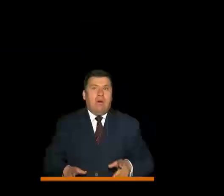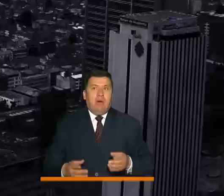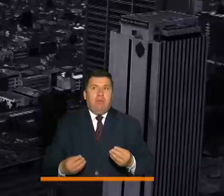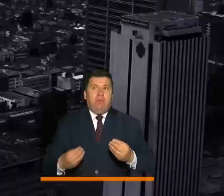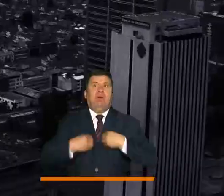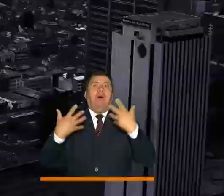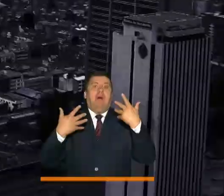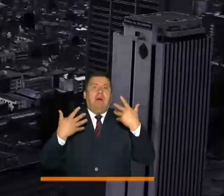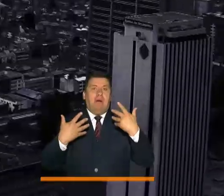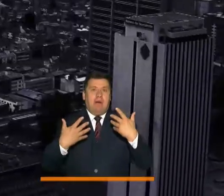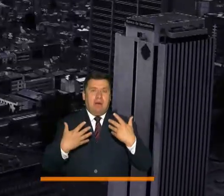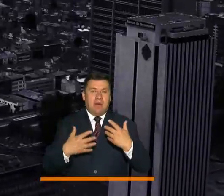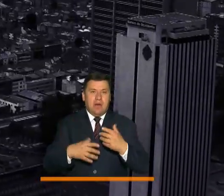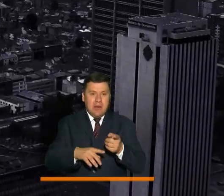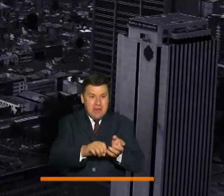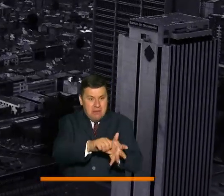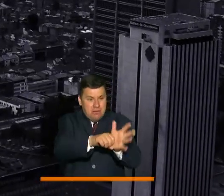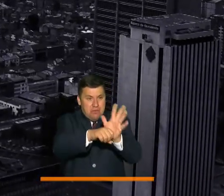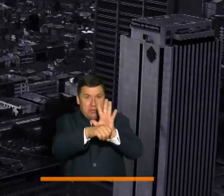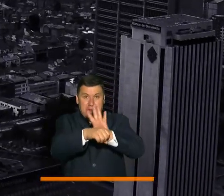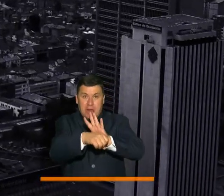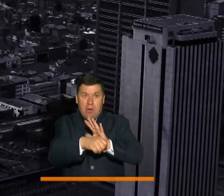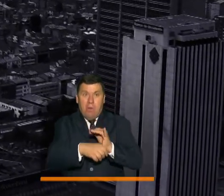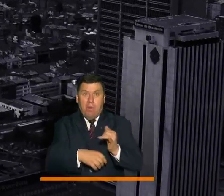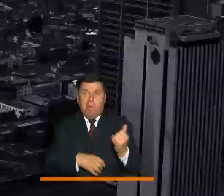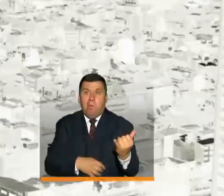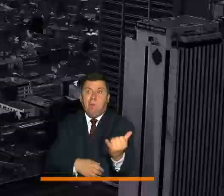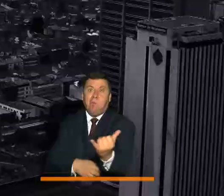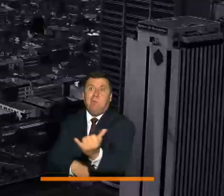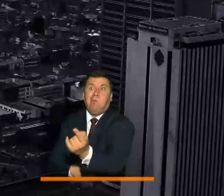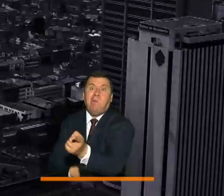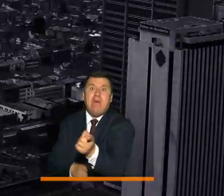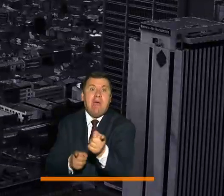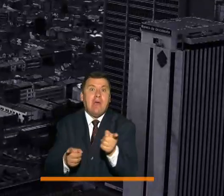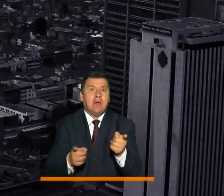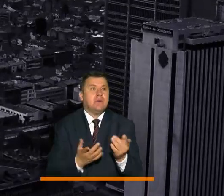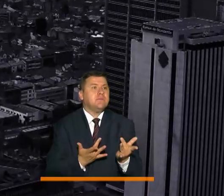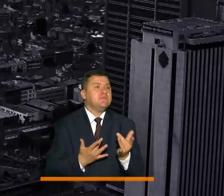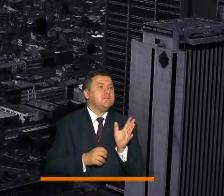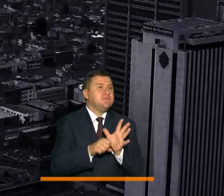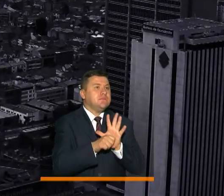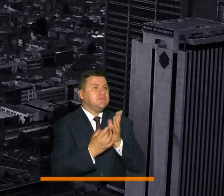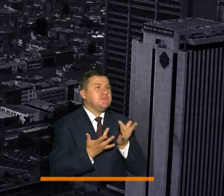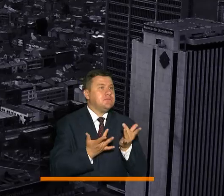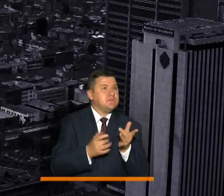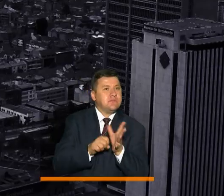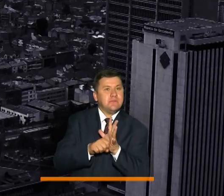El coronavirus está ahí, esperando.